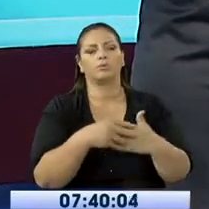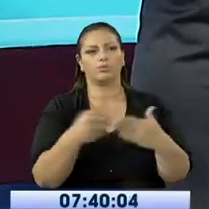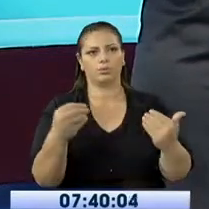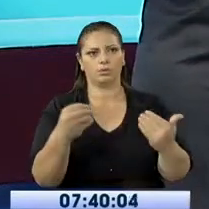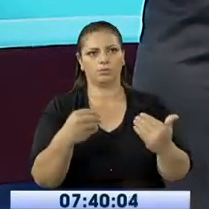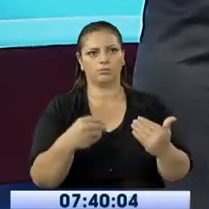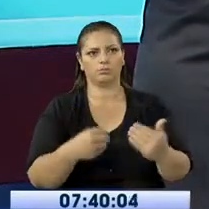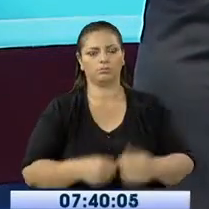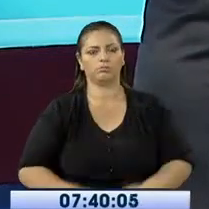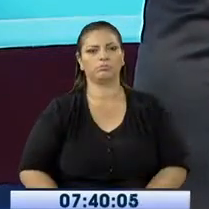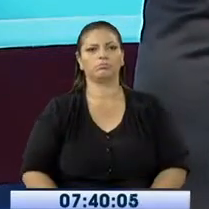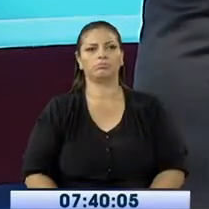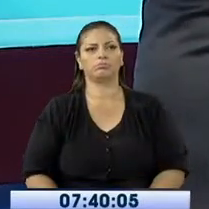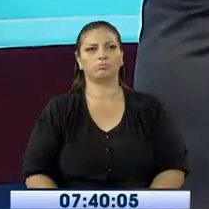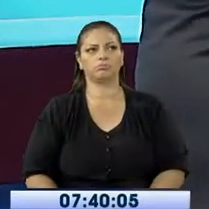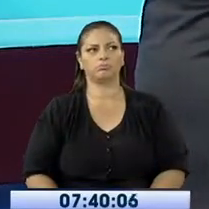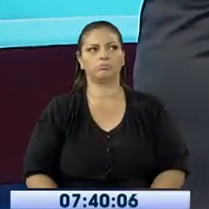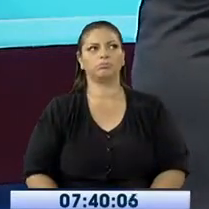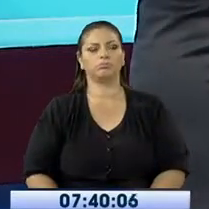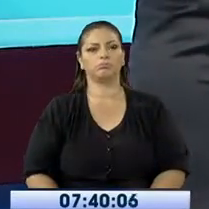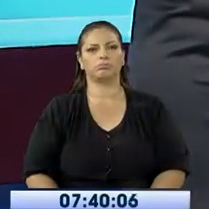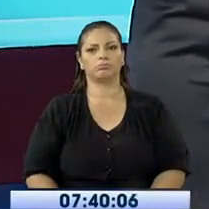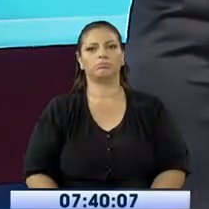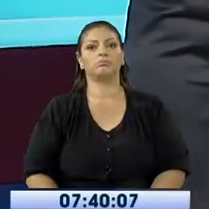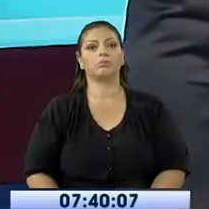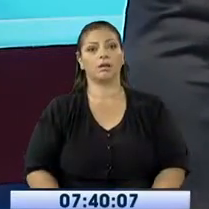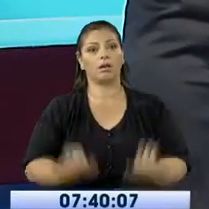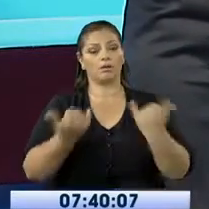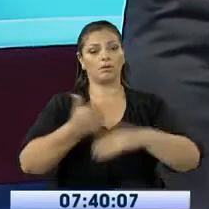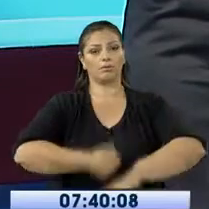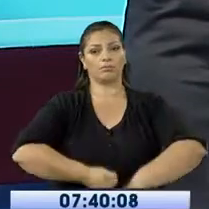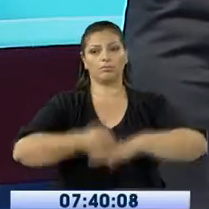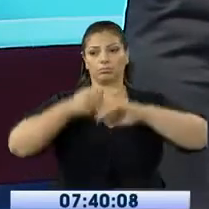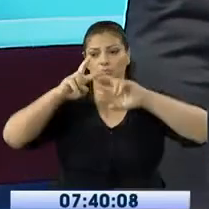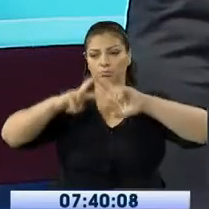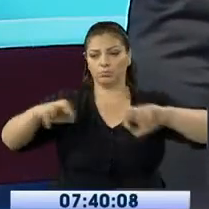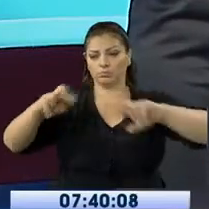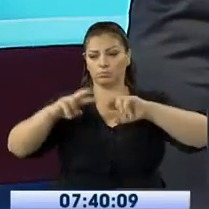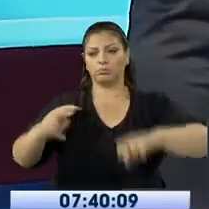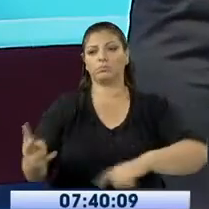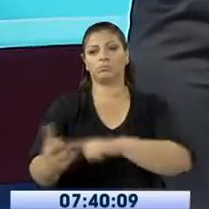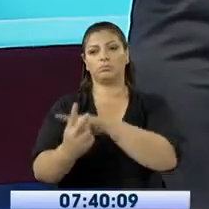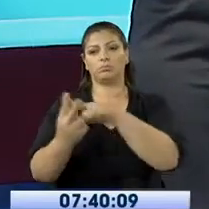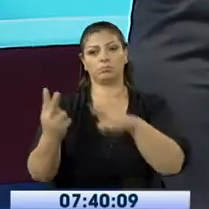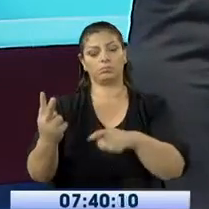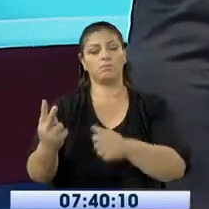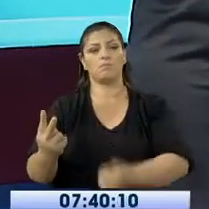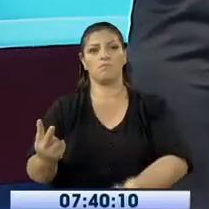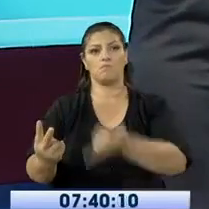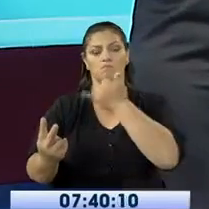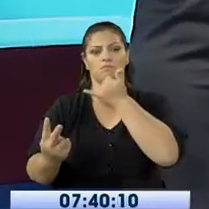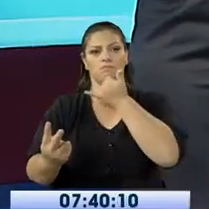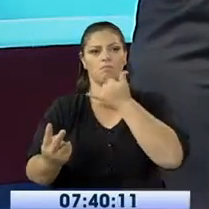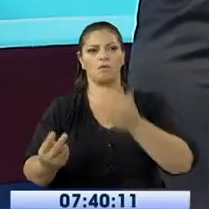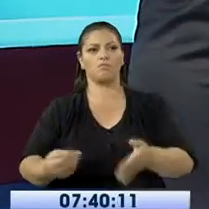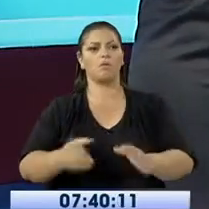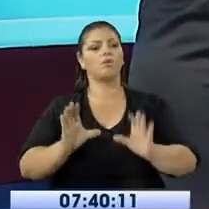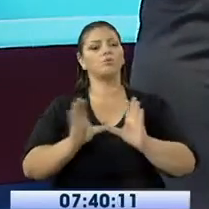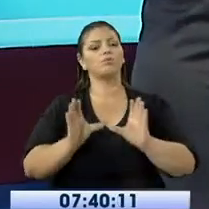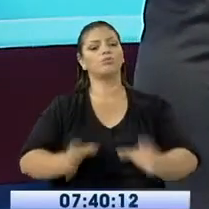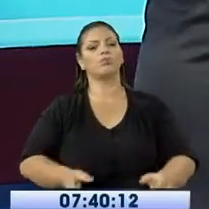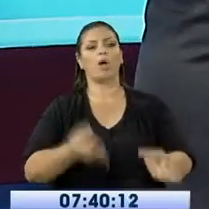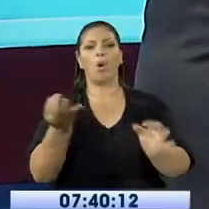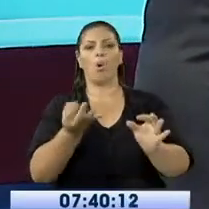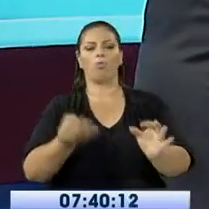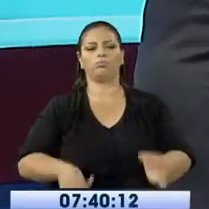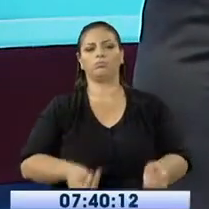seguridad. A los implicados se les investiga ahora por uso doloso de documentos públicos y además por estafa.